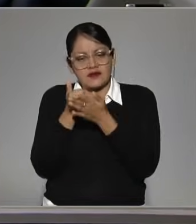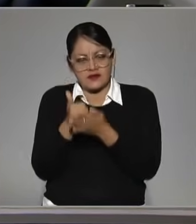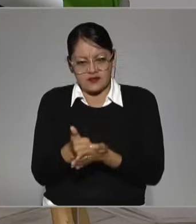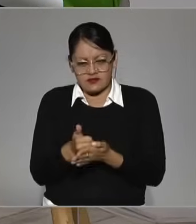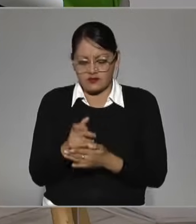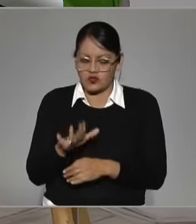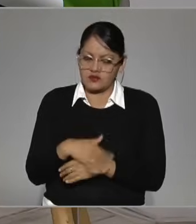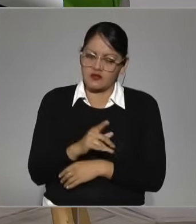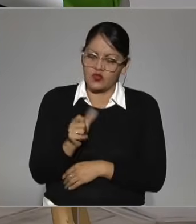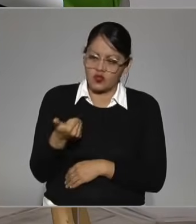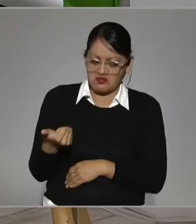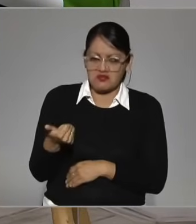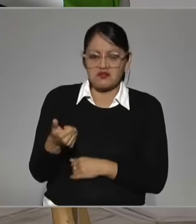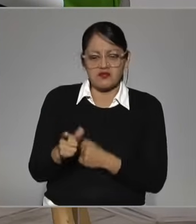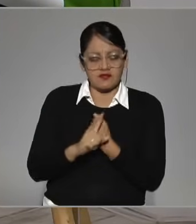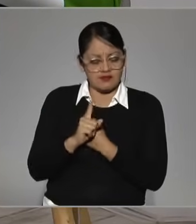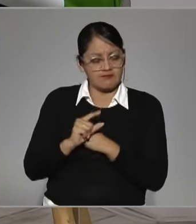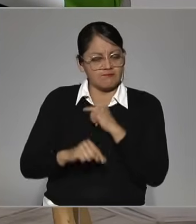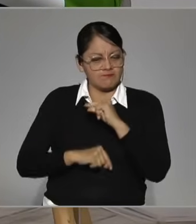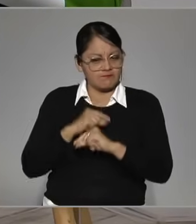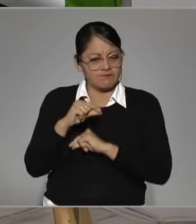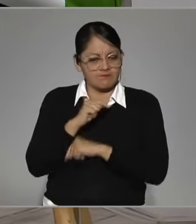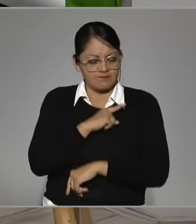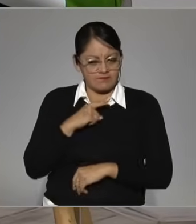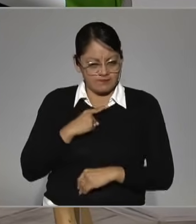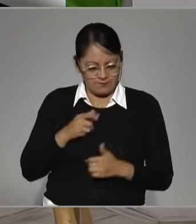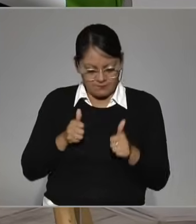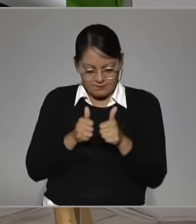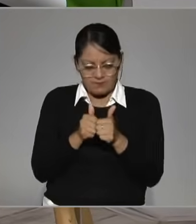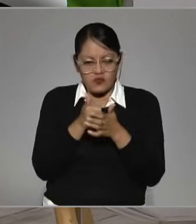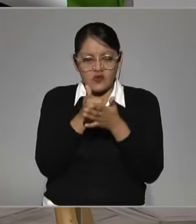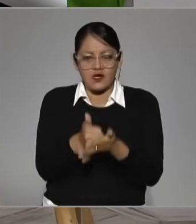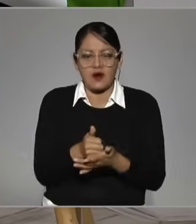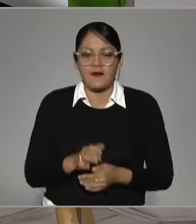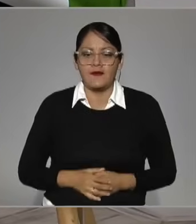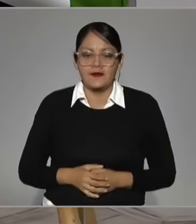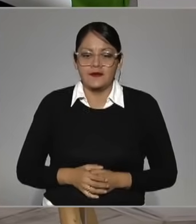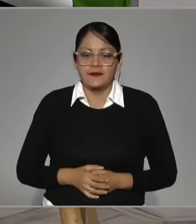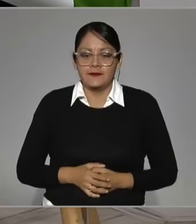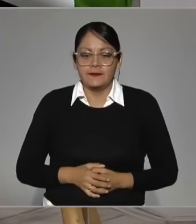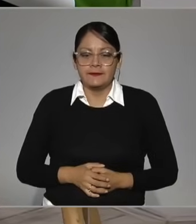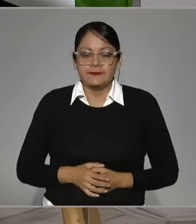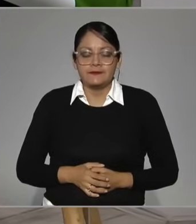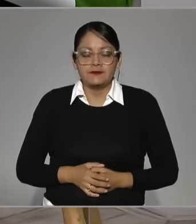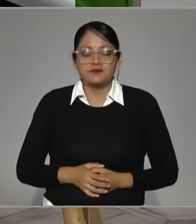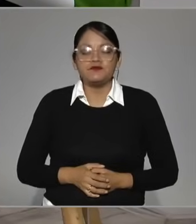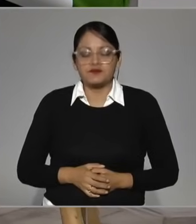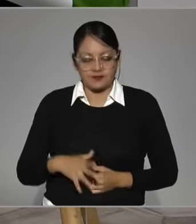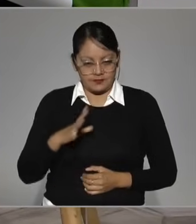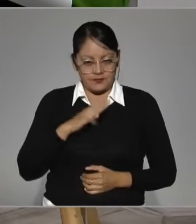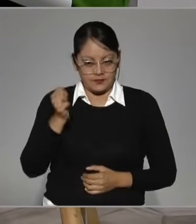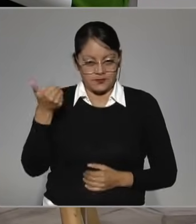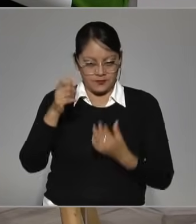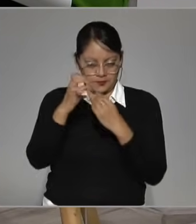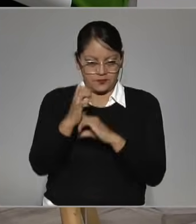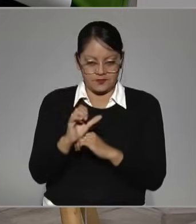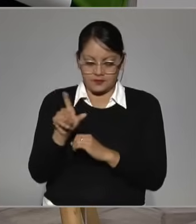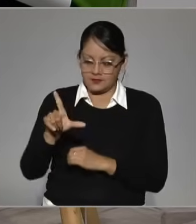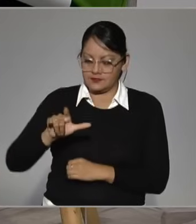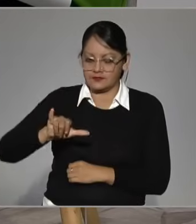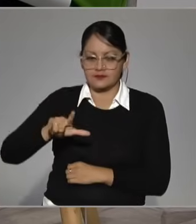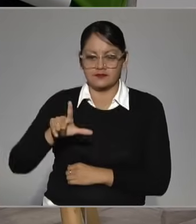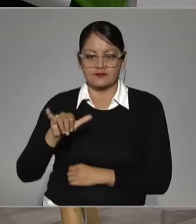de situaciones que vamos a tener que ir acompañando. Efectivamente. Tenemos otro comentario, nos dice